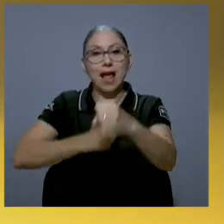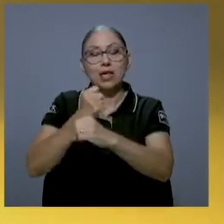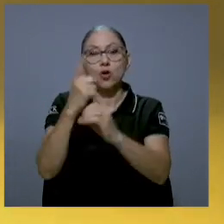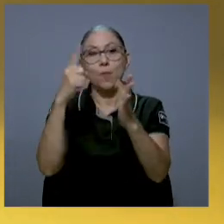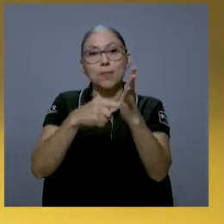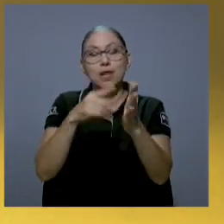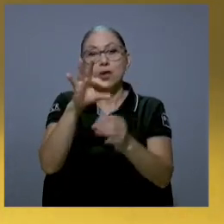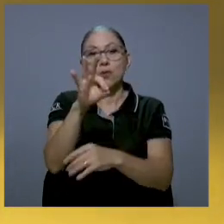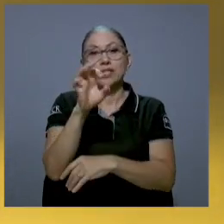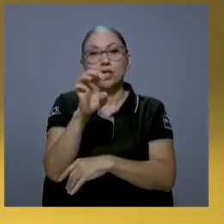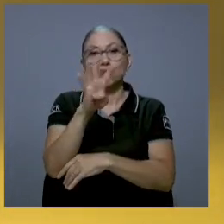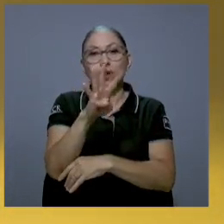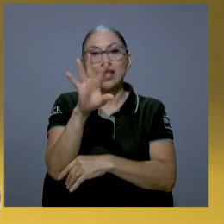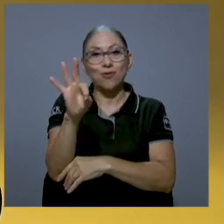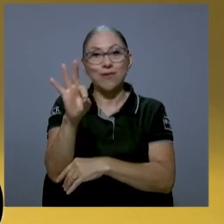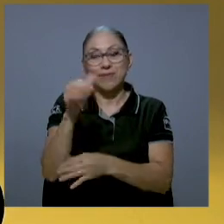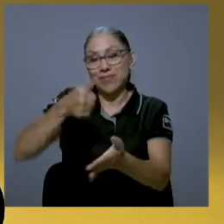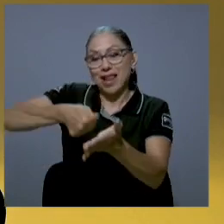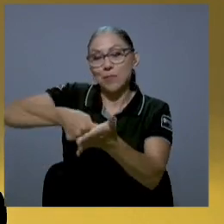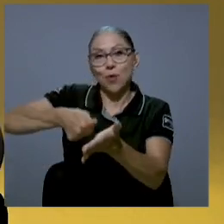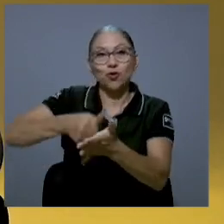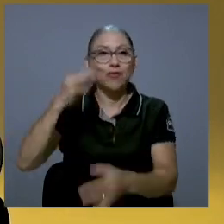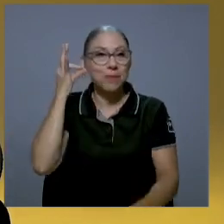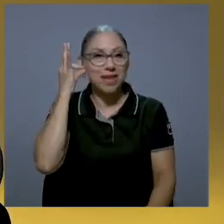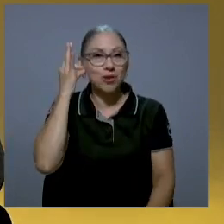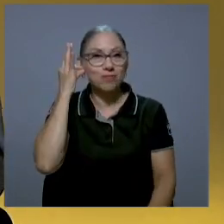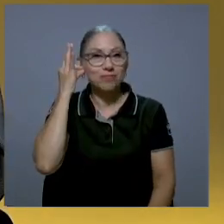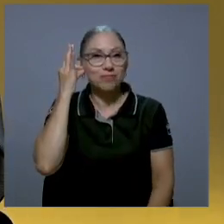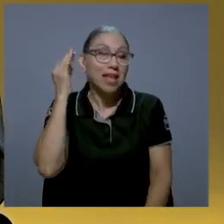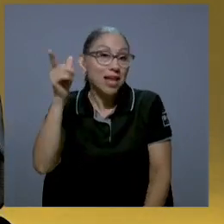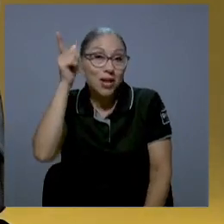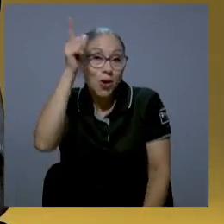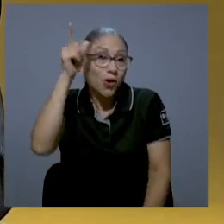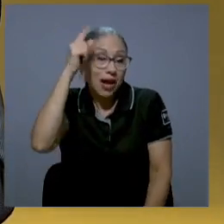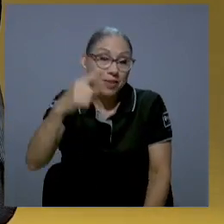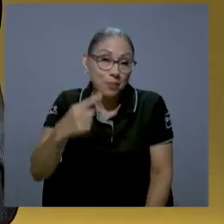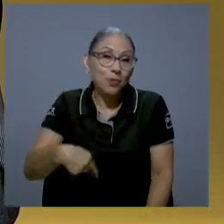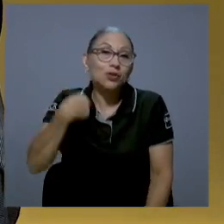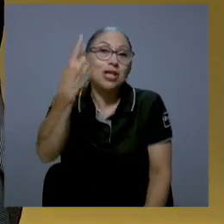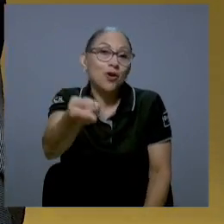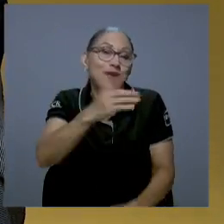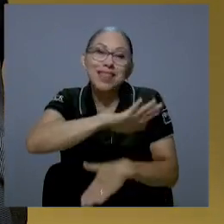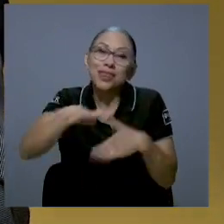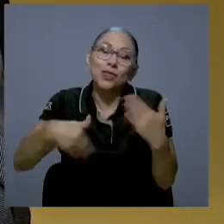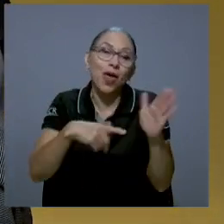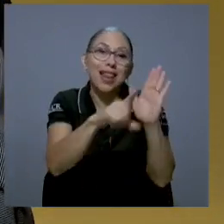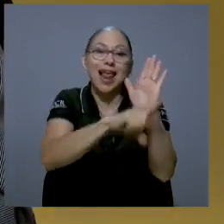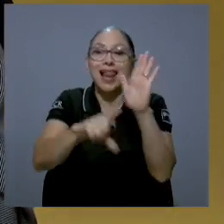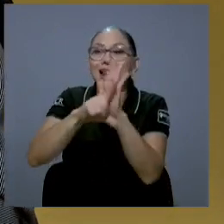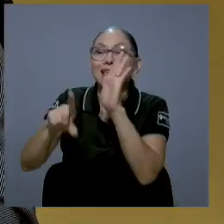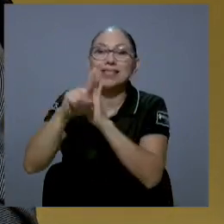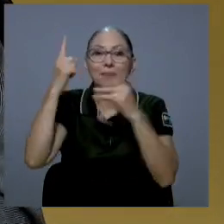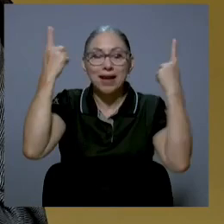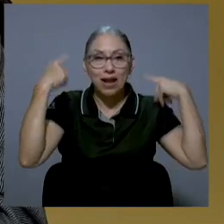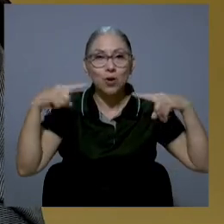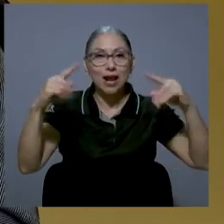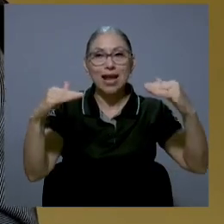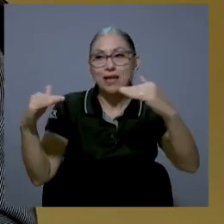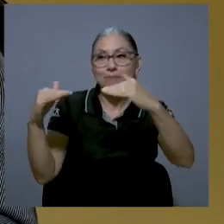voto femenino, y lógicamente posteriormente todas las leyes que se han dictado para lograr la igualdad real de la